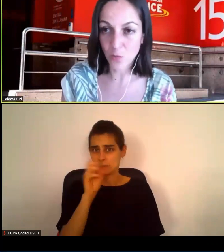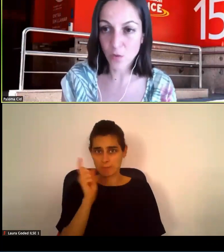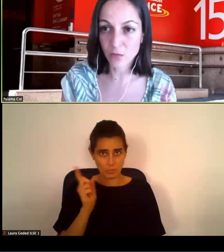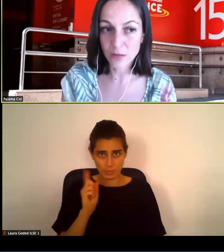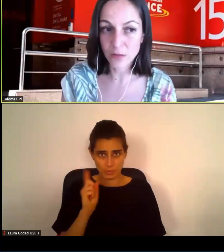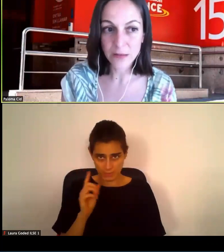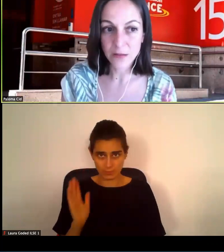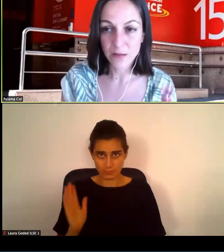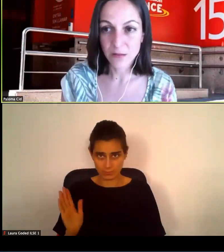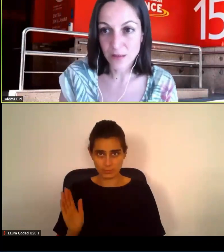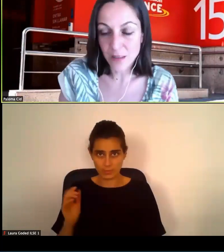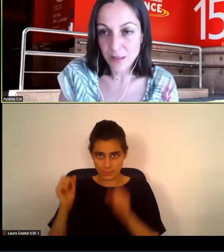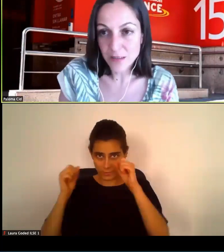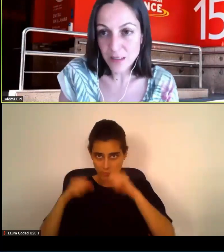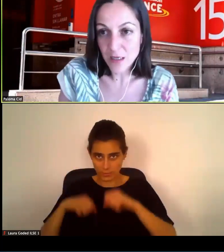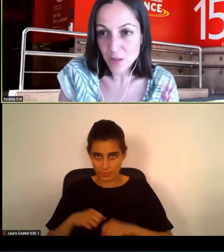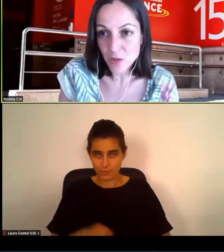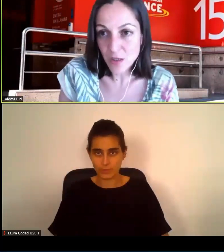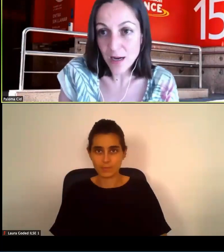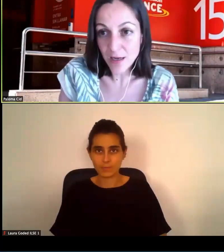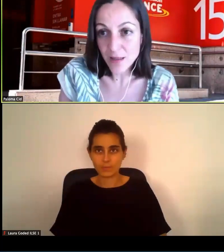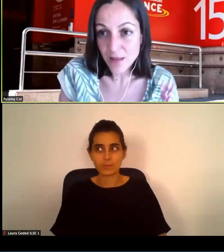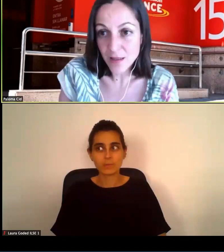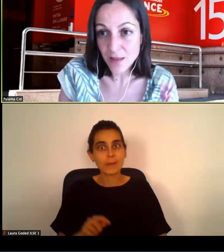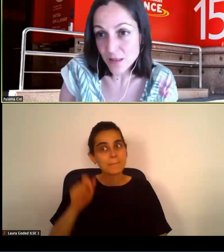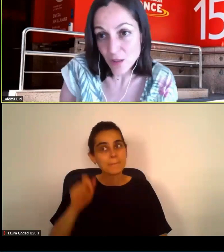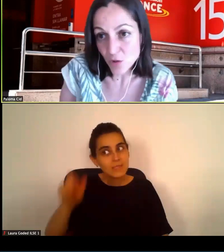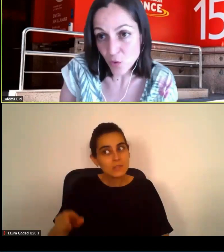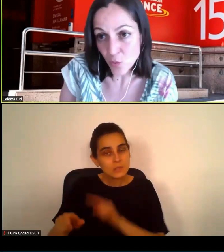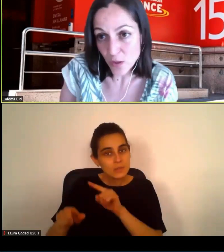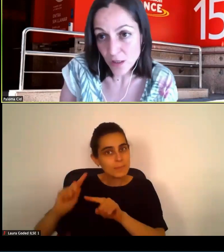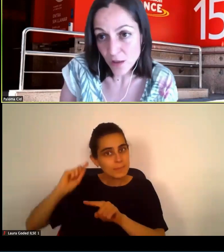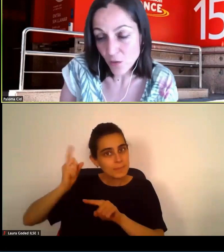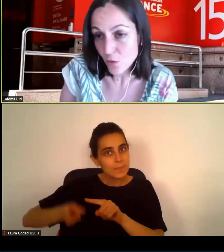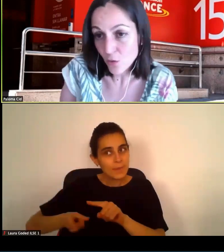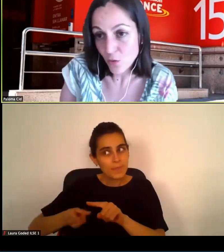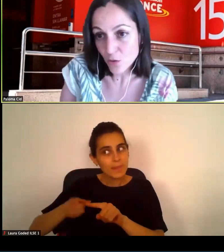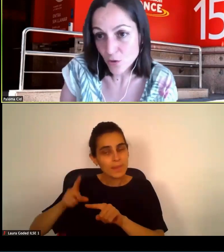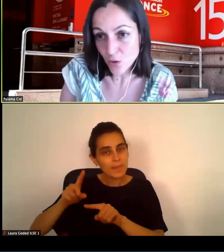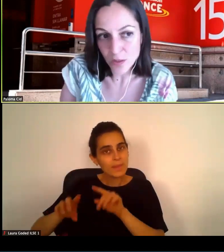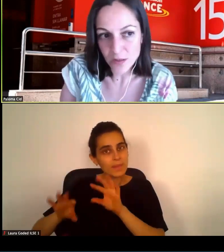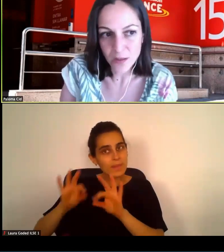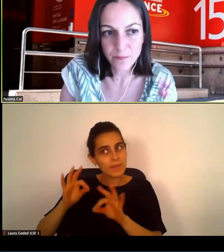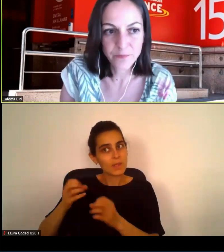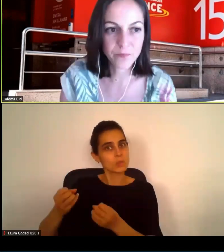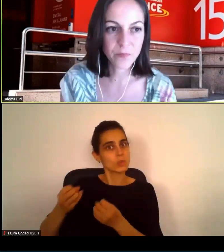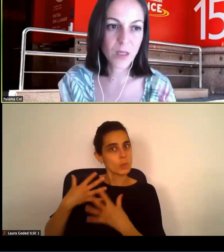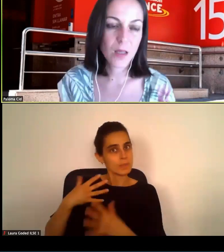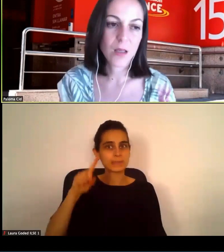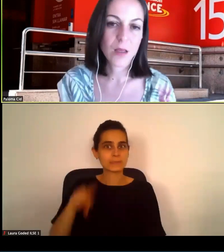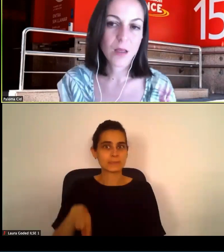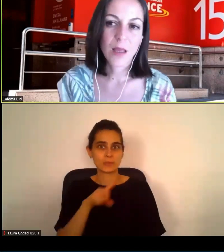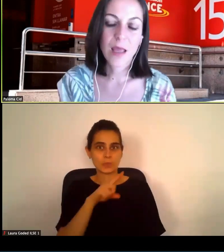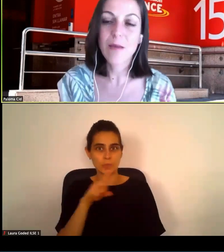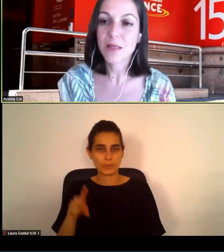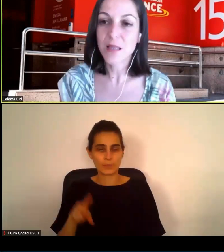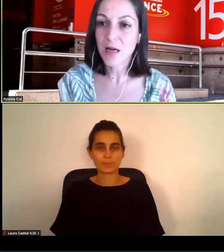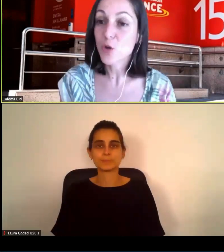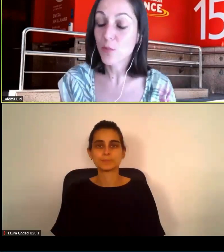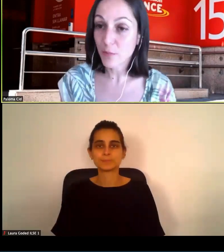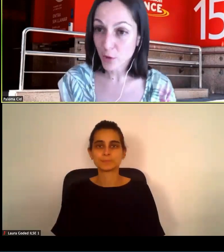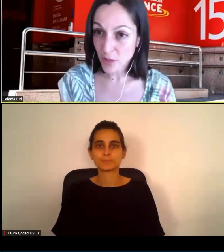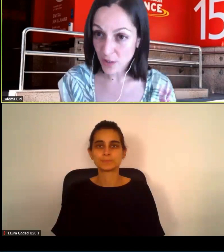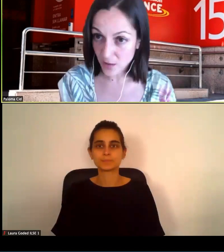¿de acuerdo? Que tiene que ser la persona la que decida si nos lo cuenta o no nos lo cuenta. Evitar